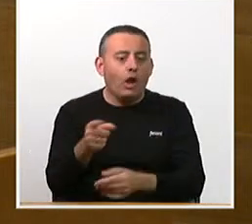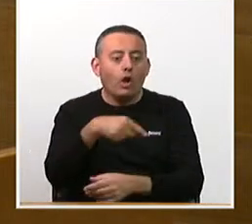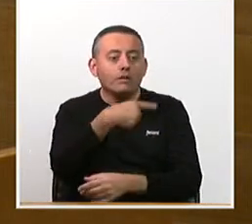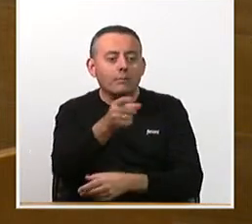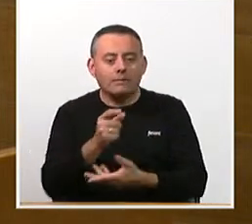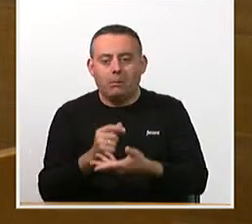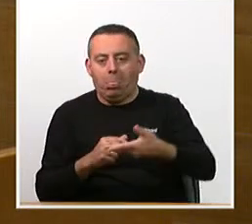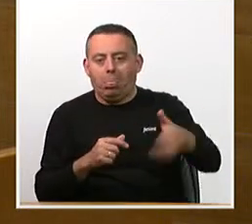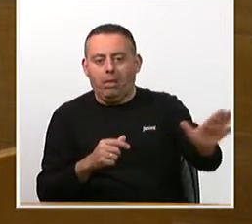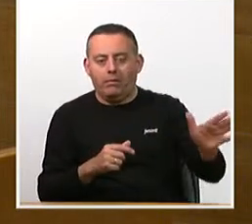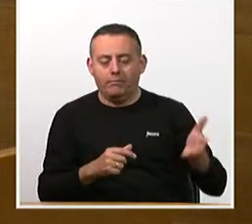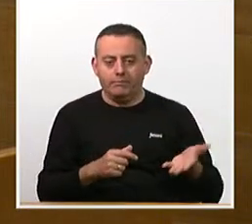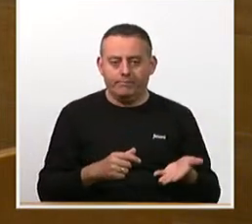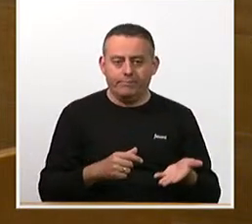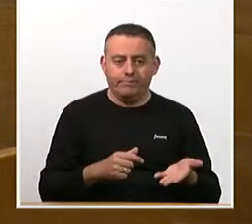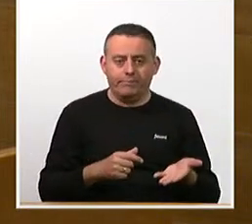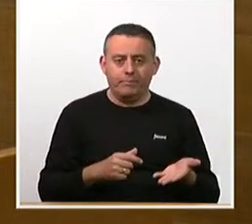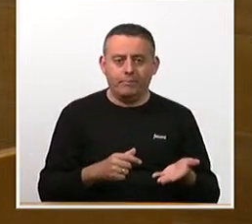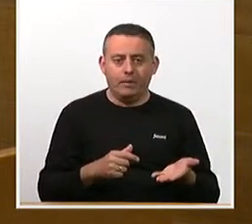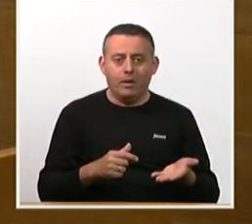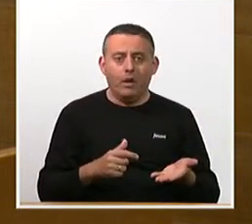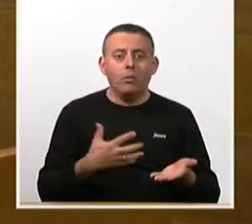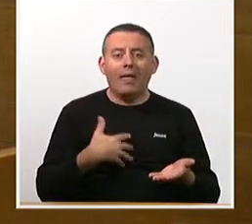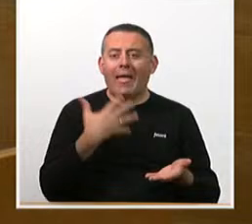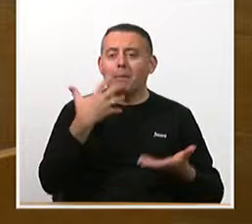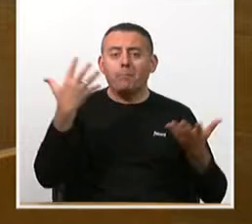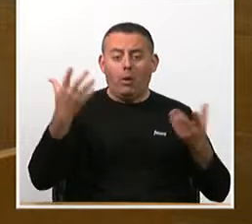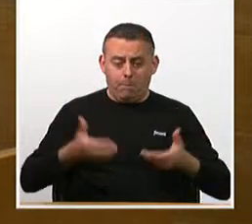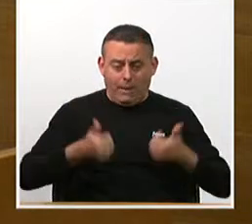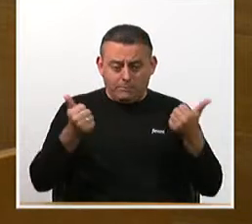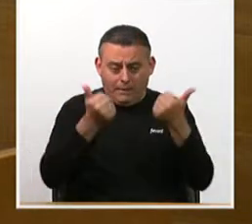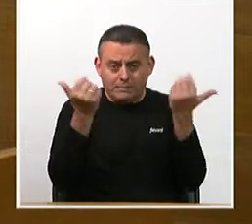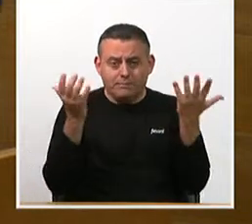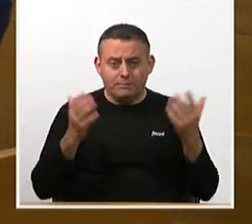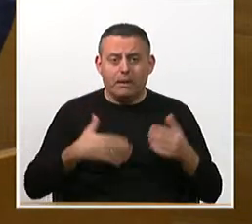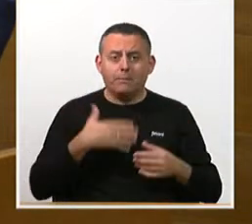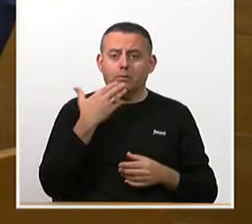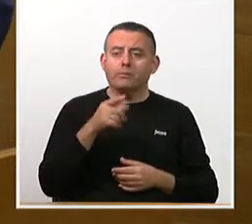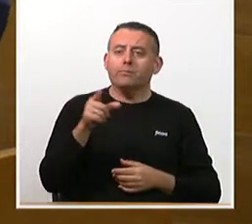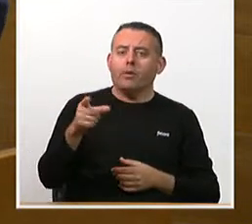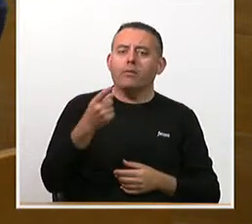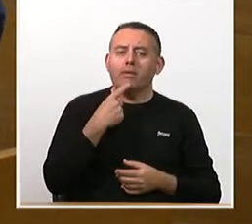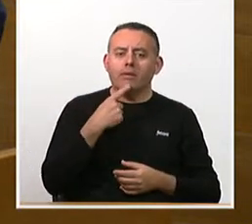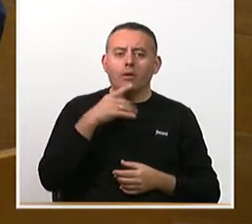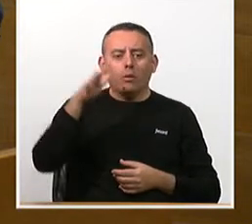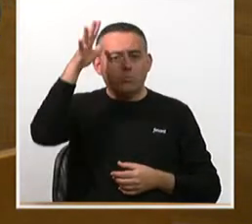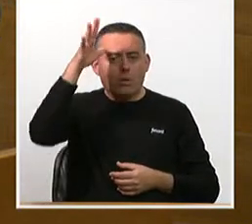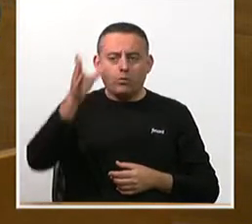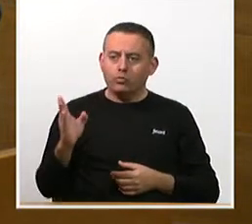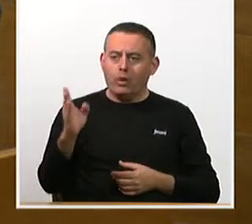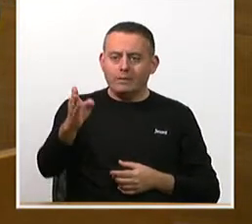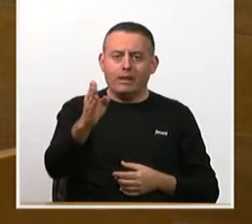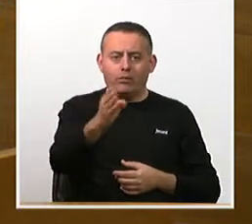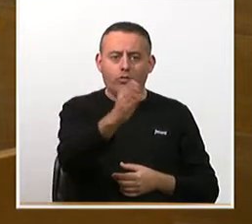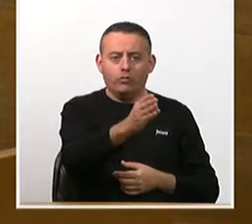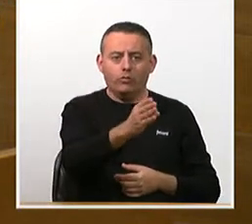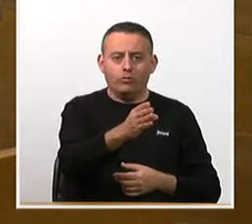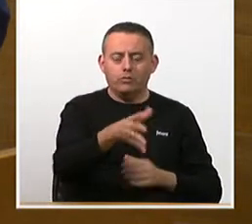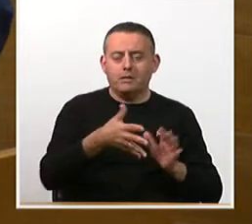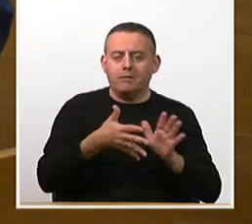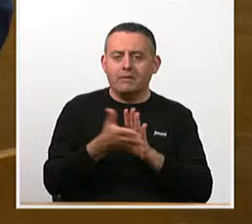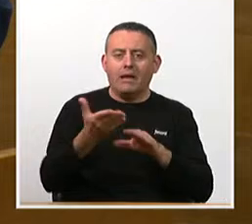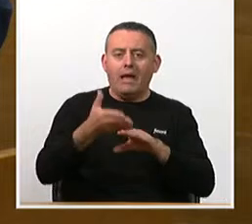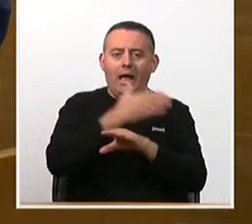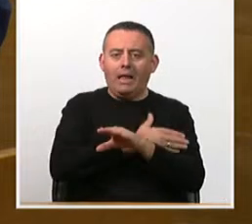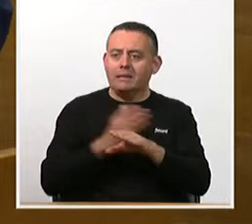podría poner muchísimos casos más usted dice que ha recorrido últimamente diversos pueblos Pues se ve que antes no iban porque cuando yo